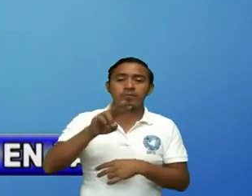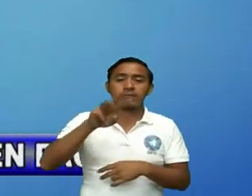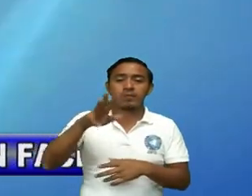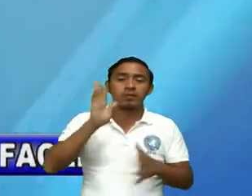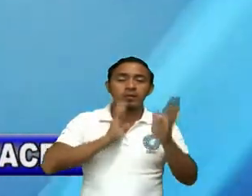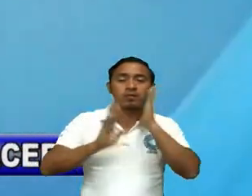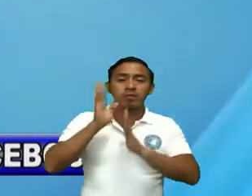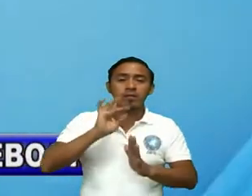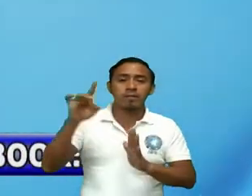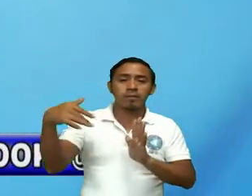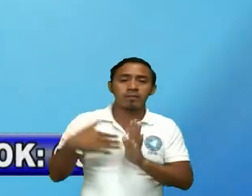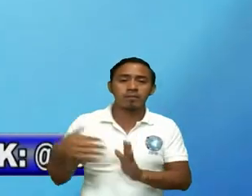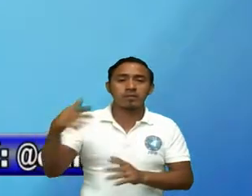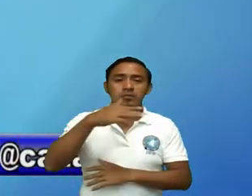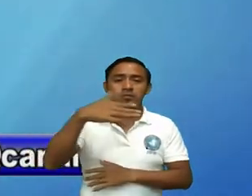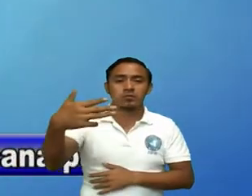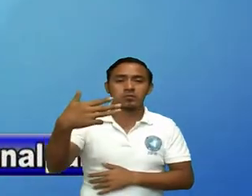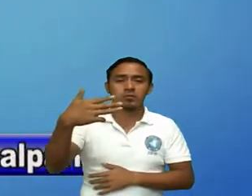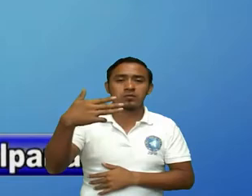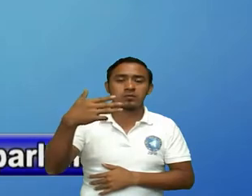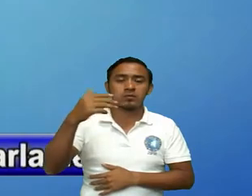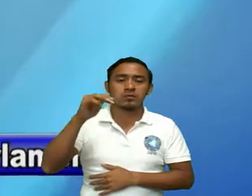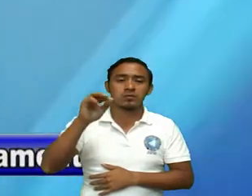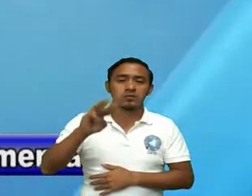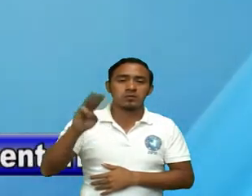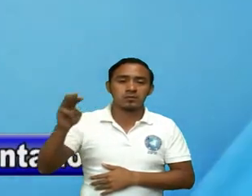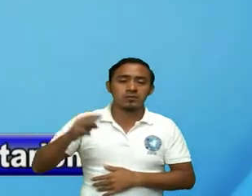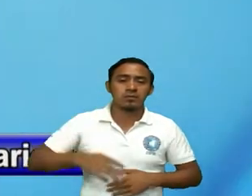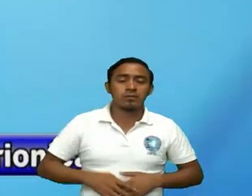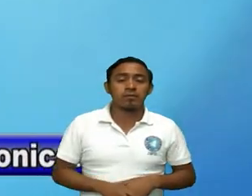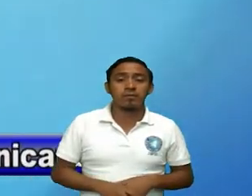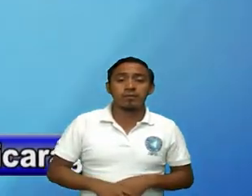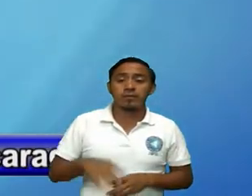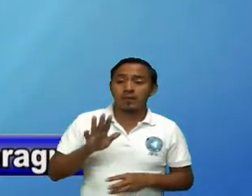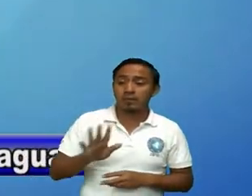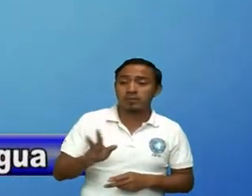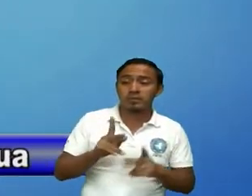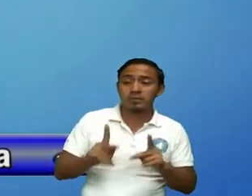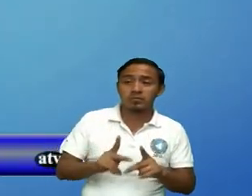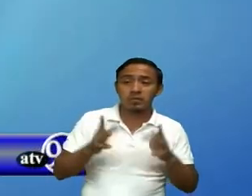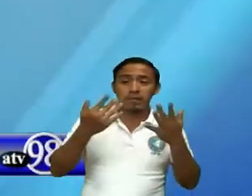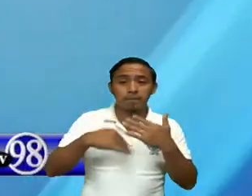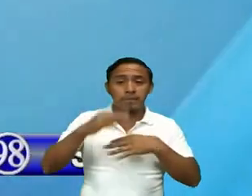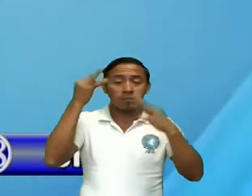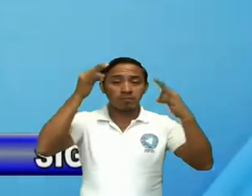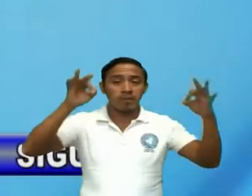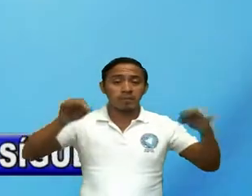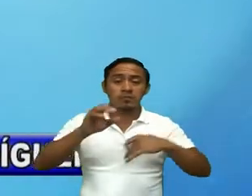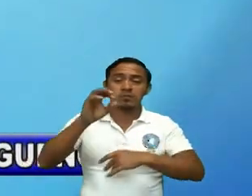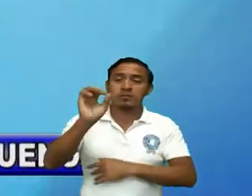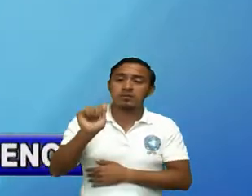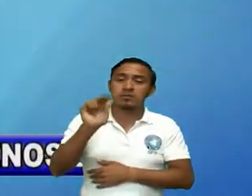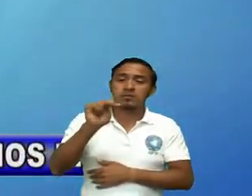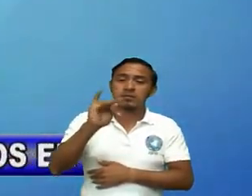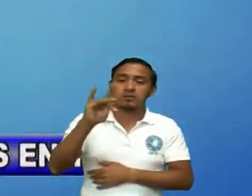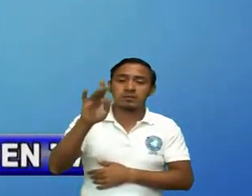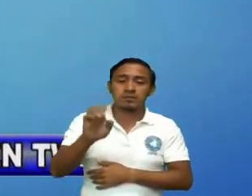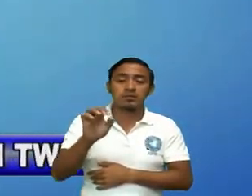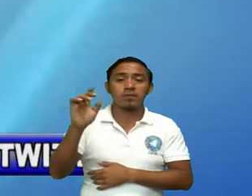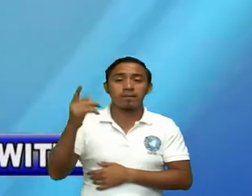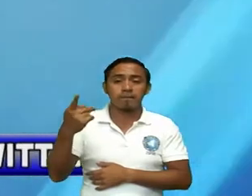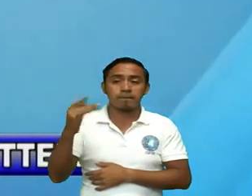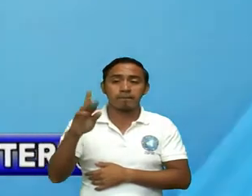de agosto en 1933. Su personaje más famoso es Aniceto Prieto, quien